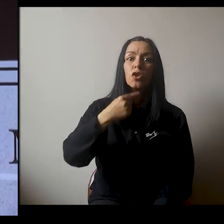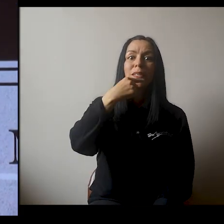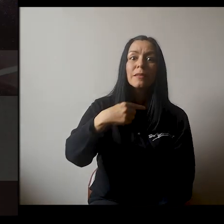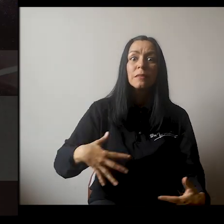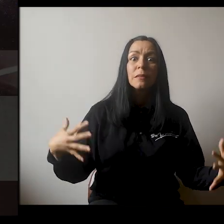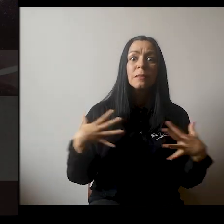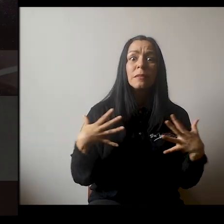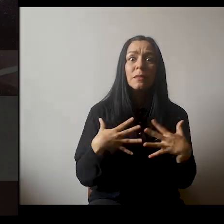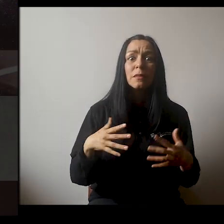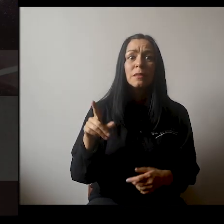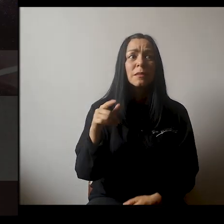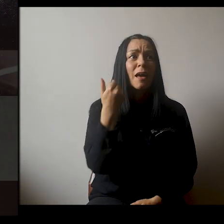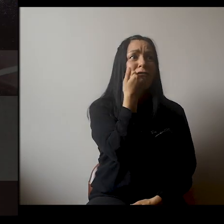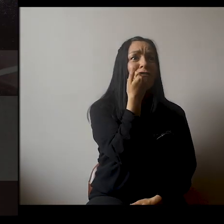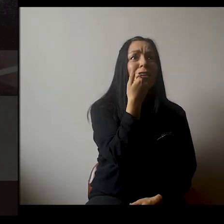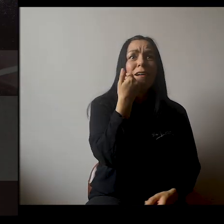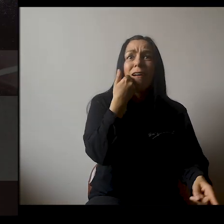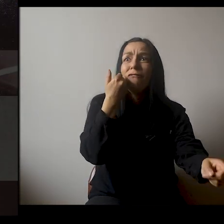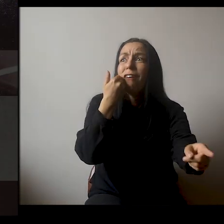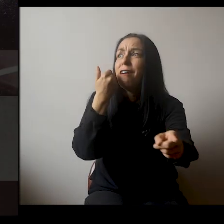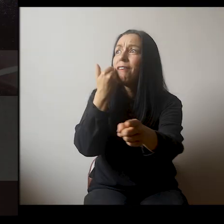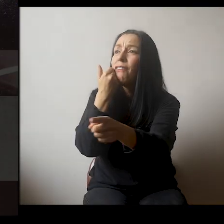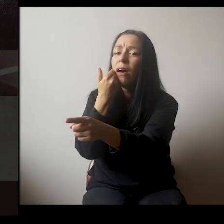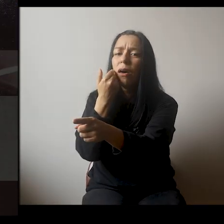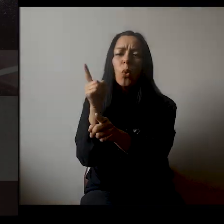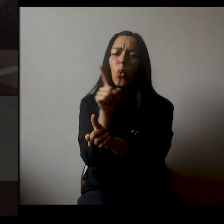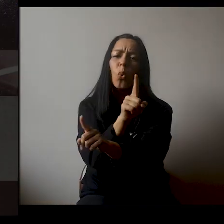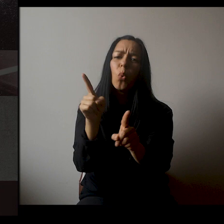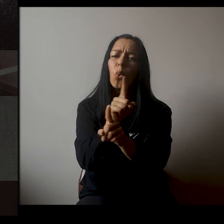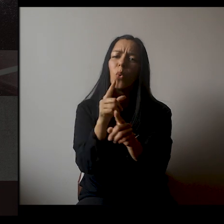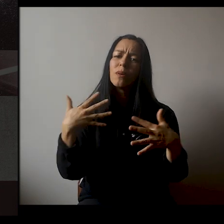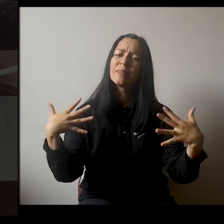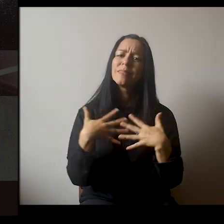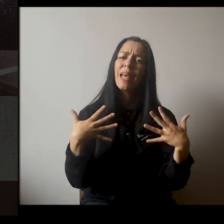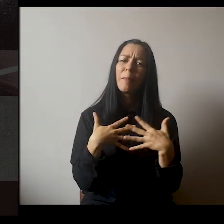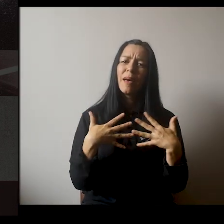no temas a la enfermedad